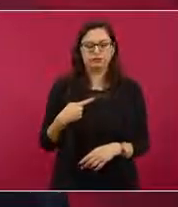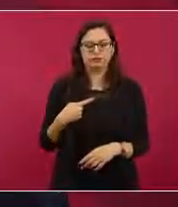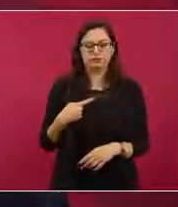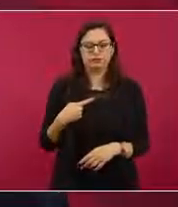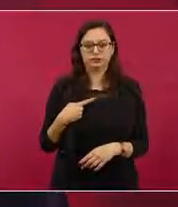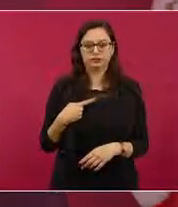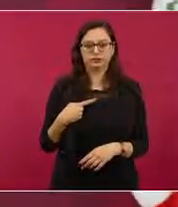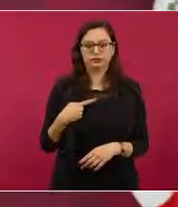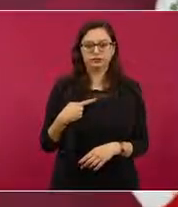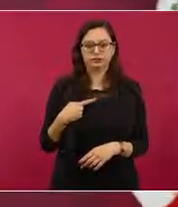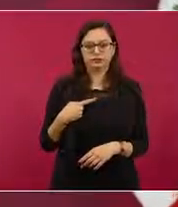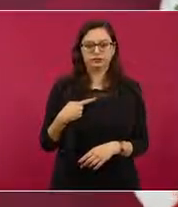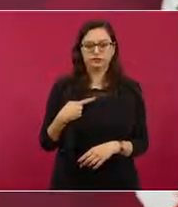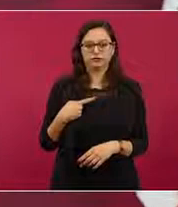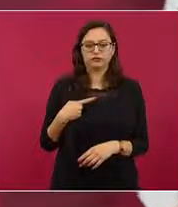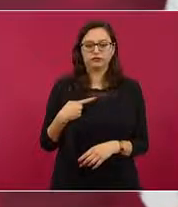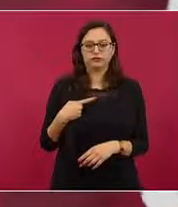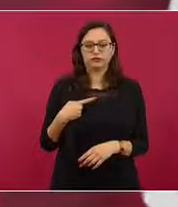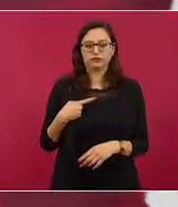cuidar